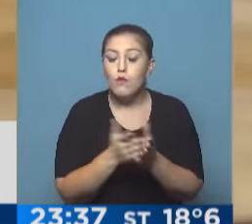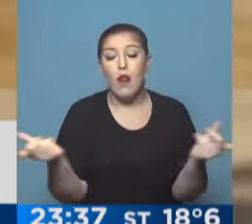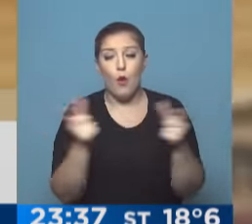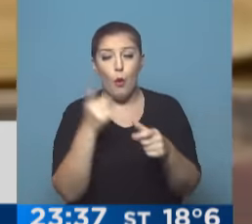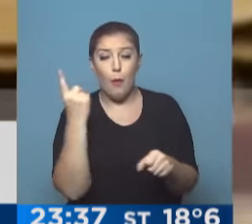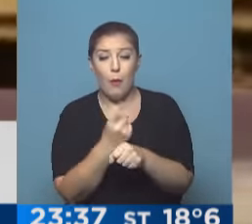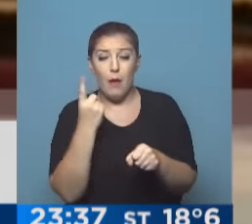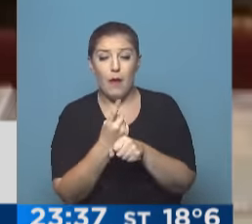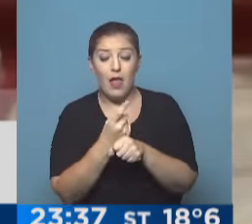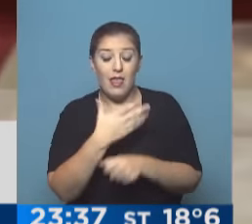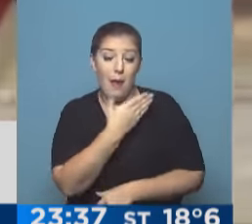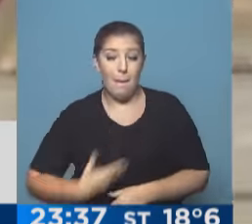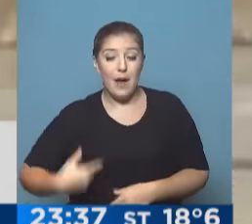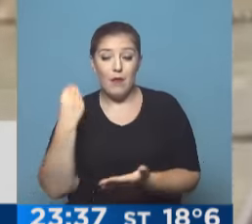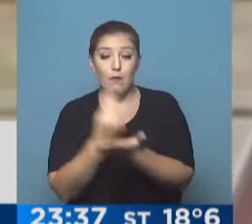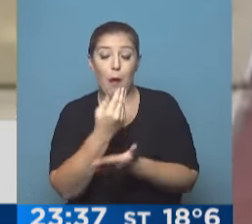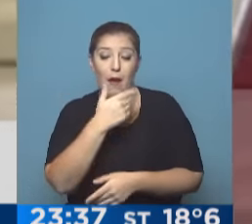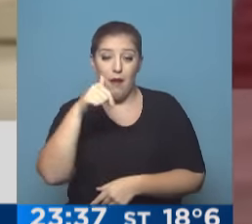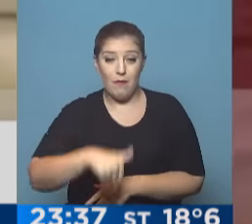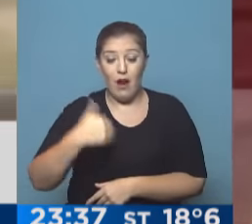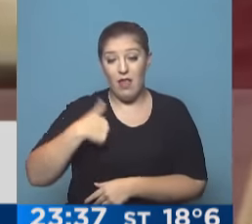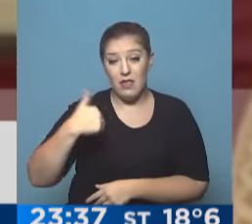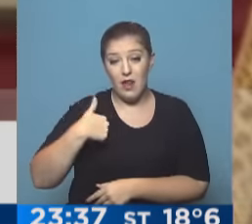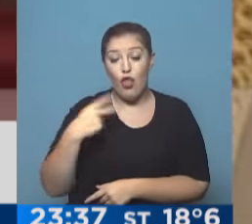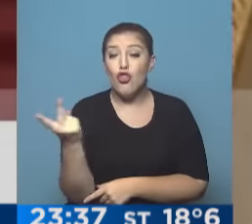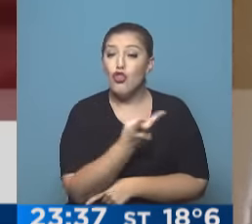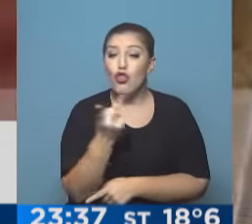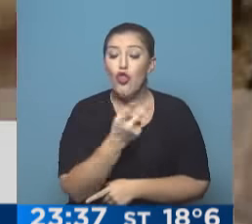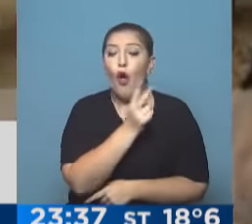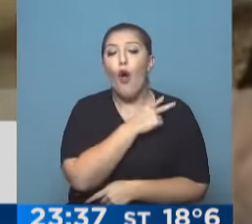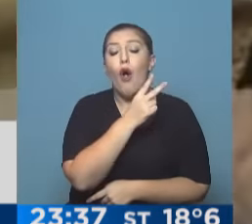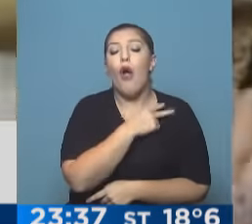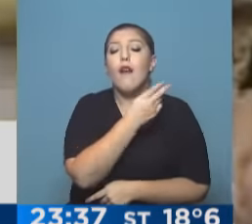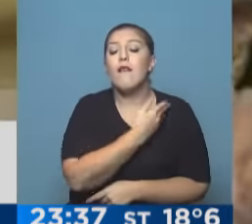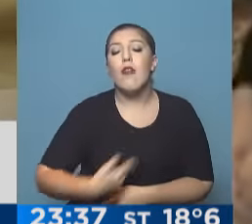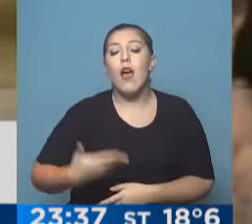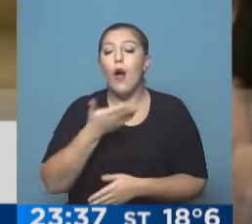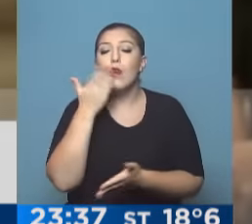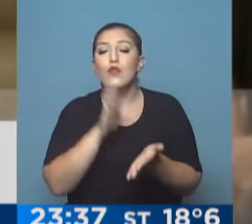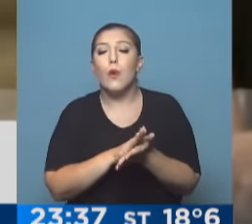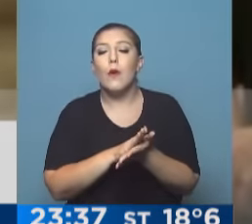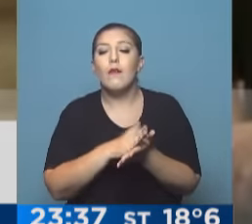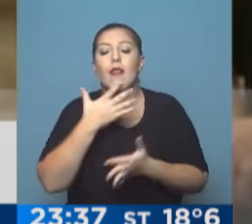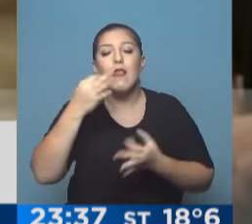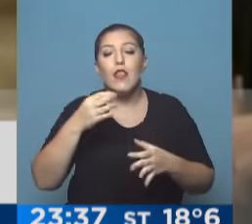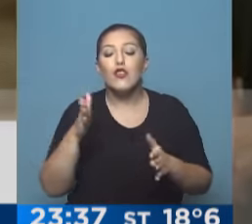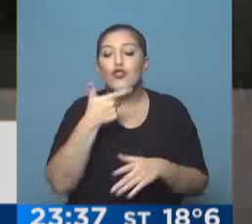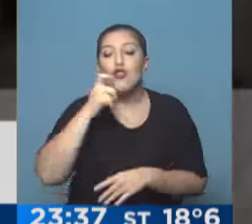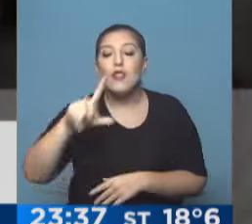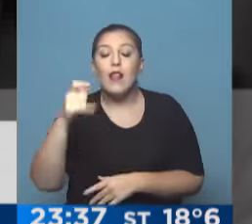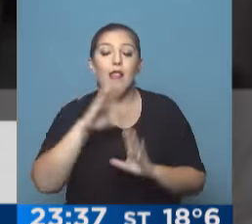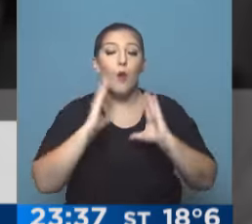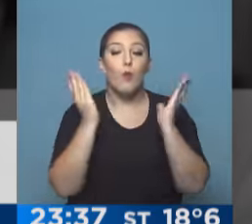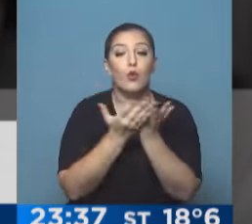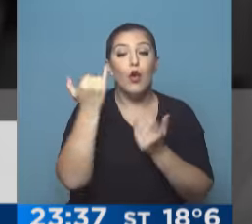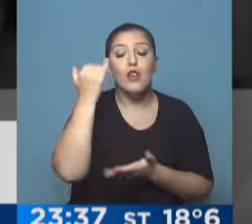primera Desde que macri asumió la presidencia Argentina los dos jefes de estado hablaron sobre la realidad social del mundo globalizado